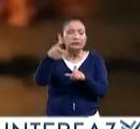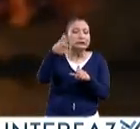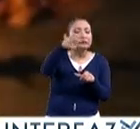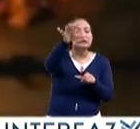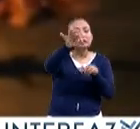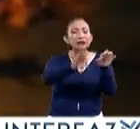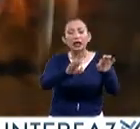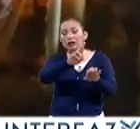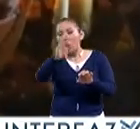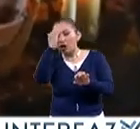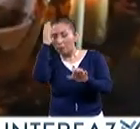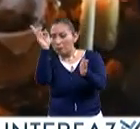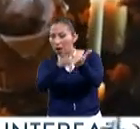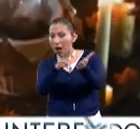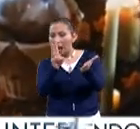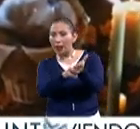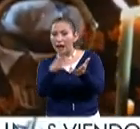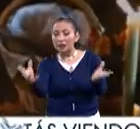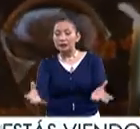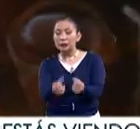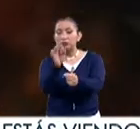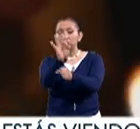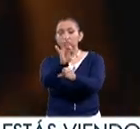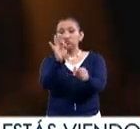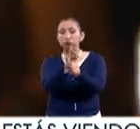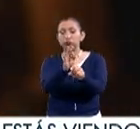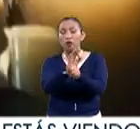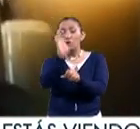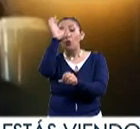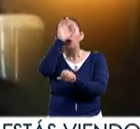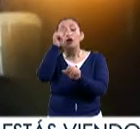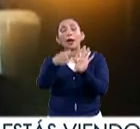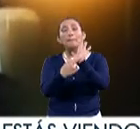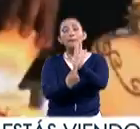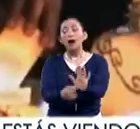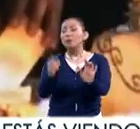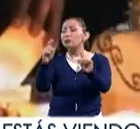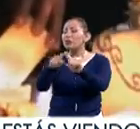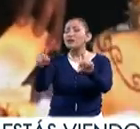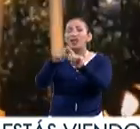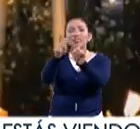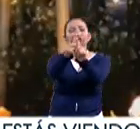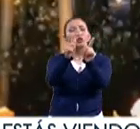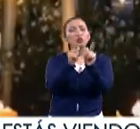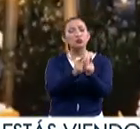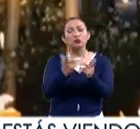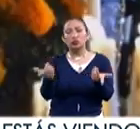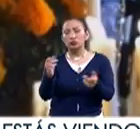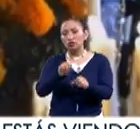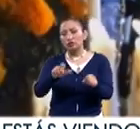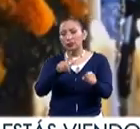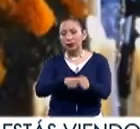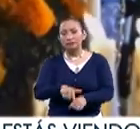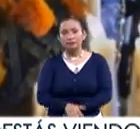identificación, reconocimiento y salvaguardar el patrimonio que refleja a miles de grupos sociales.